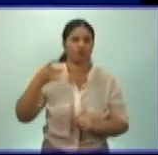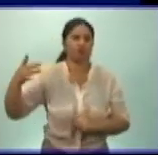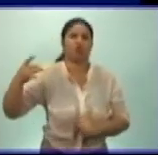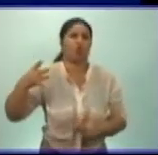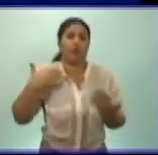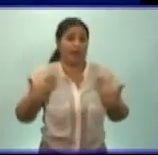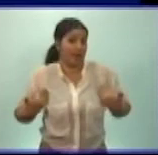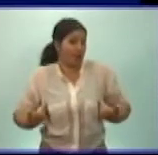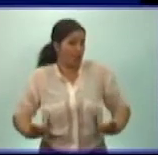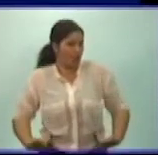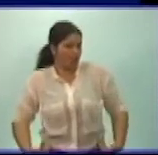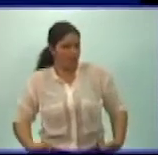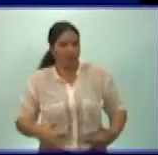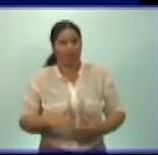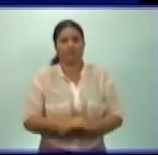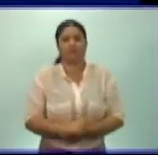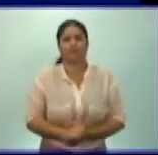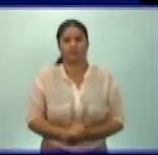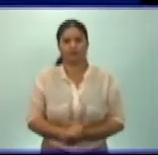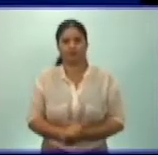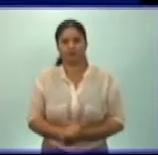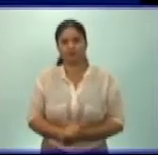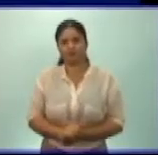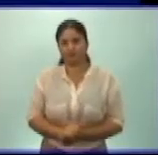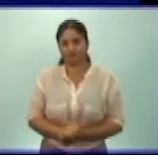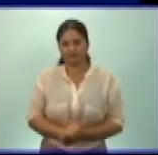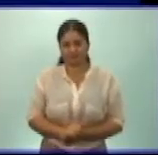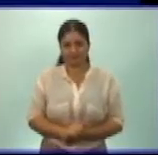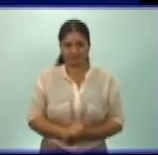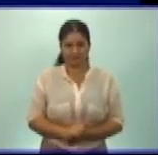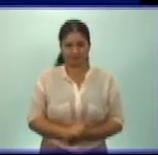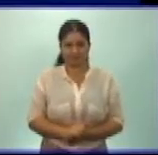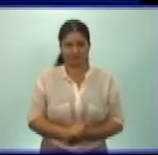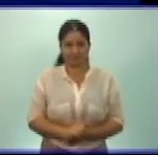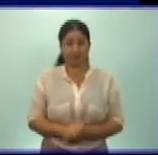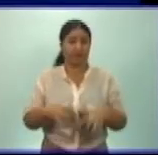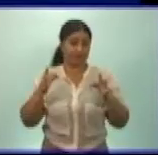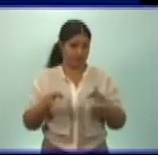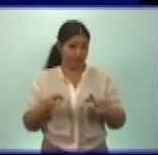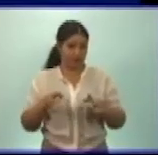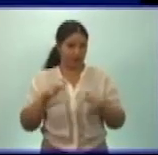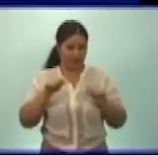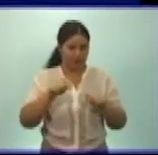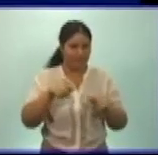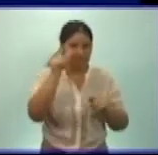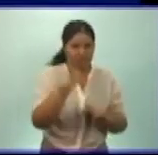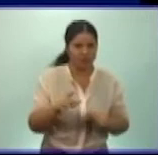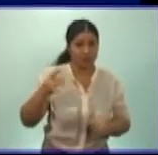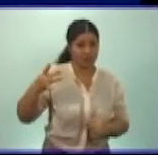no los tiene, pero se hace la idea de que los posee.